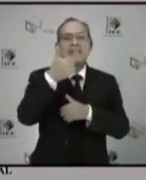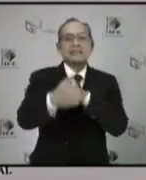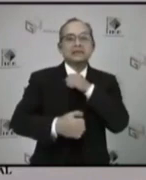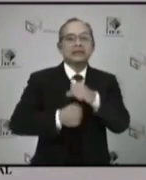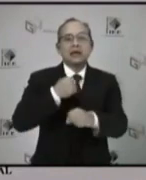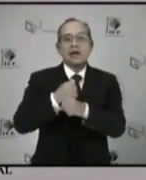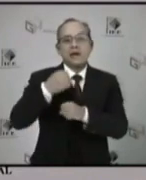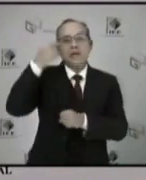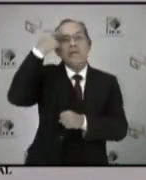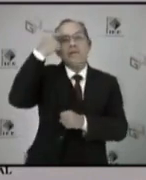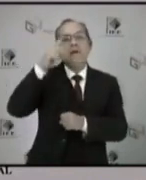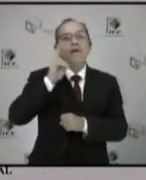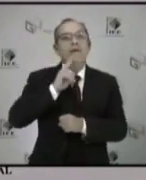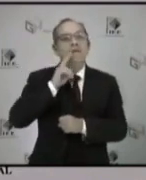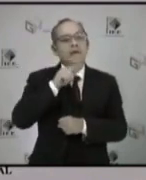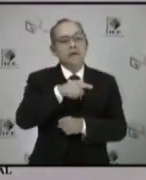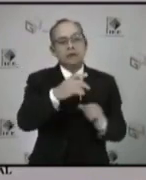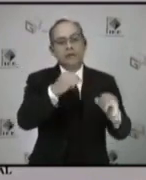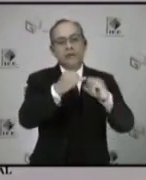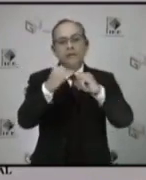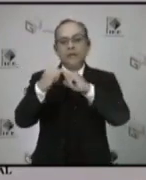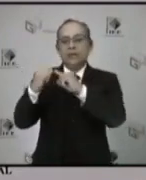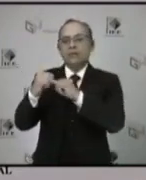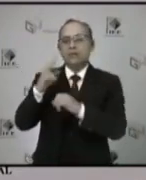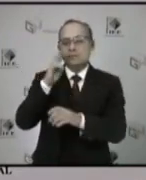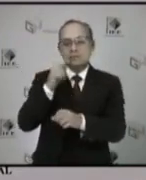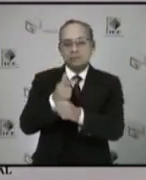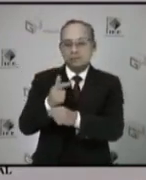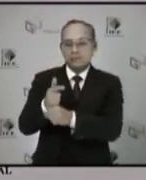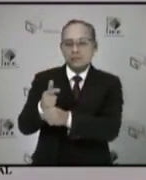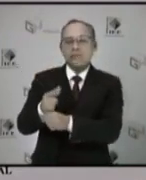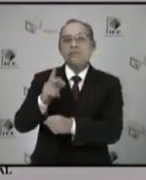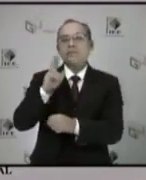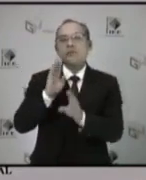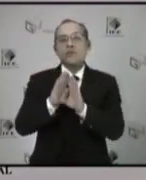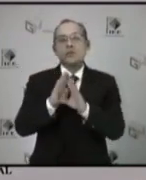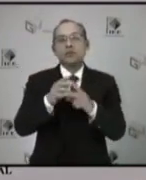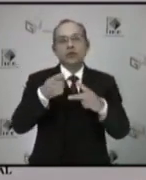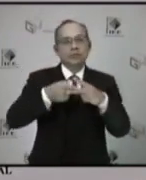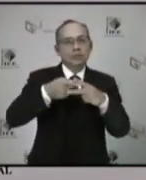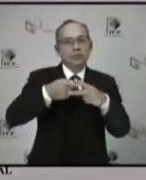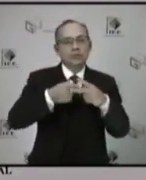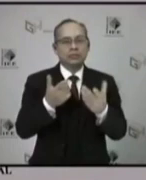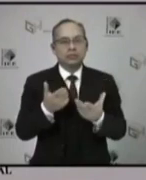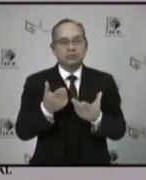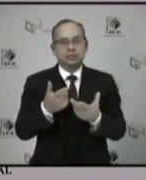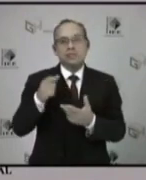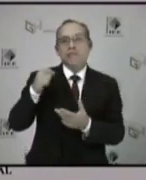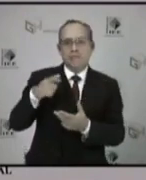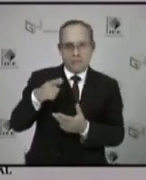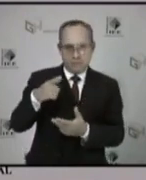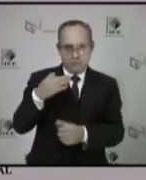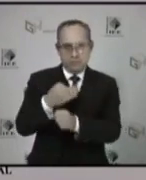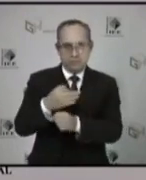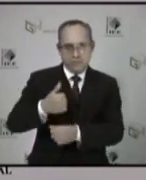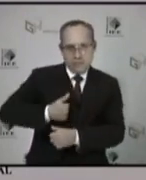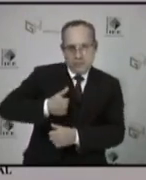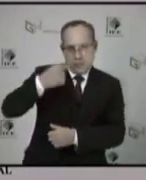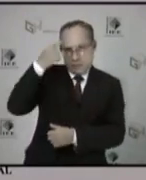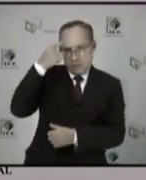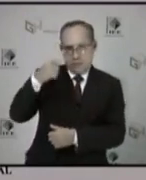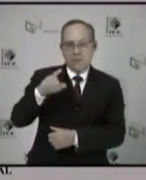las dependencias del Estado. Y aprovecho para invitar públicamente al Colegio de Contadores del Estado a